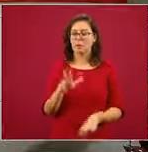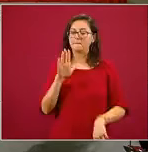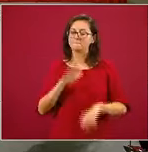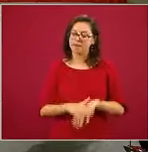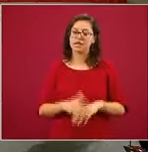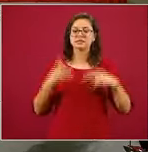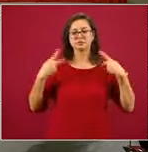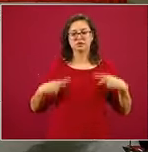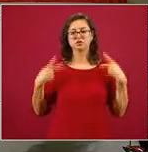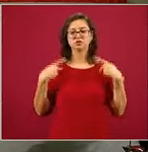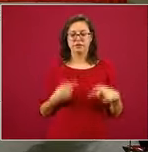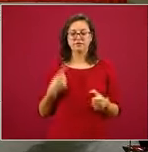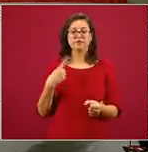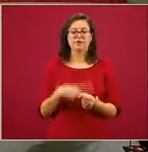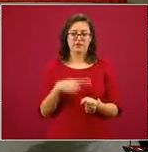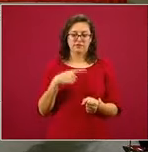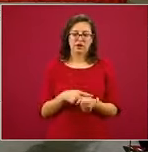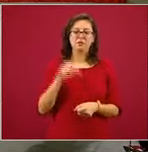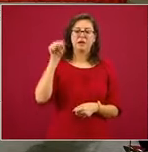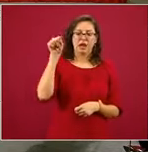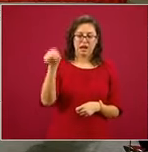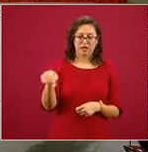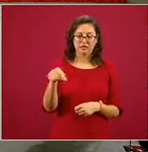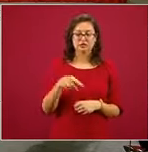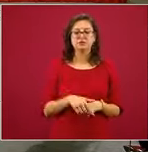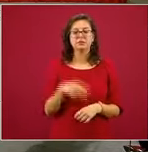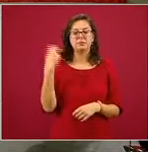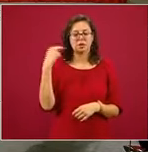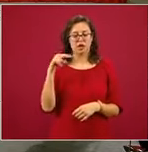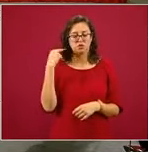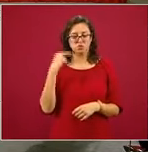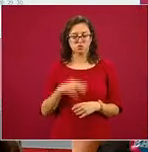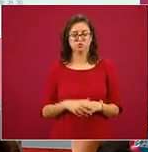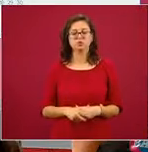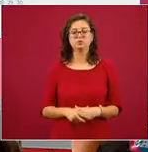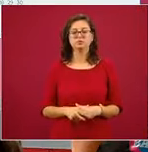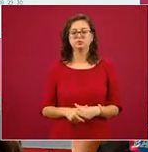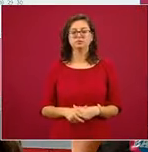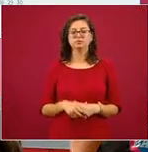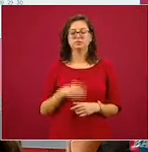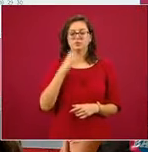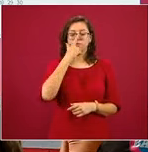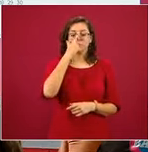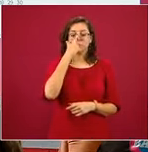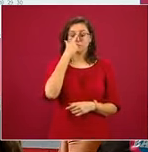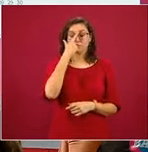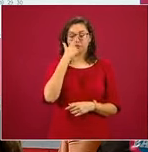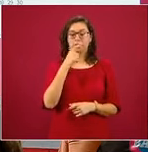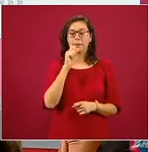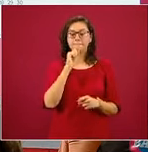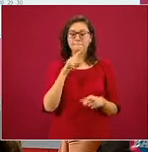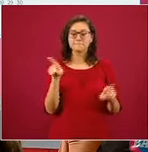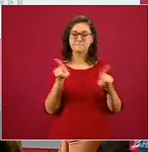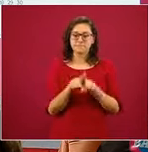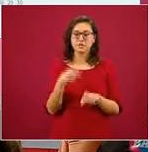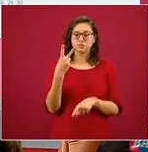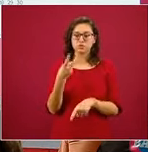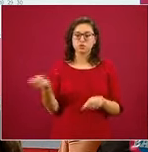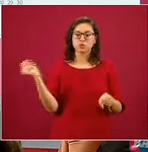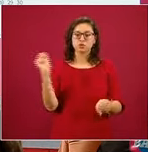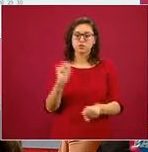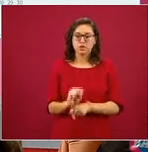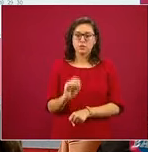los municipios graficados aquí de Veracruz, aunque también en las últimas 2 semanas se ve